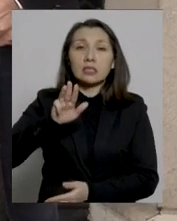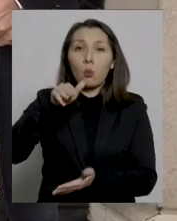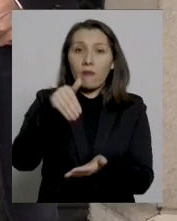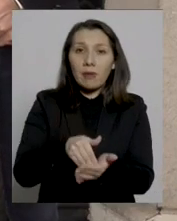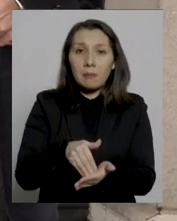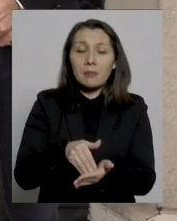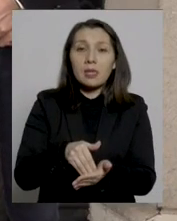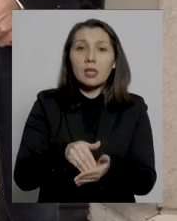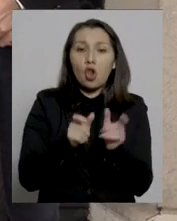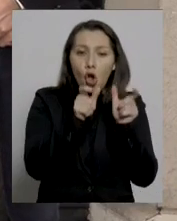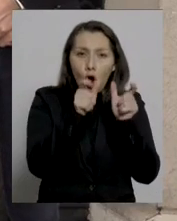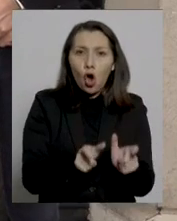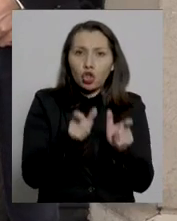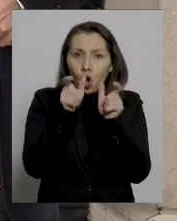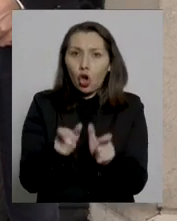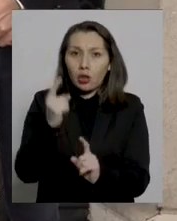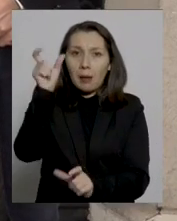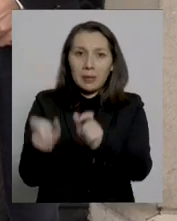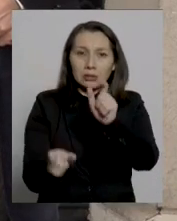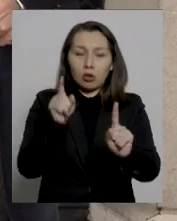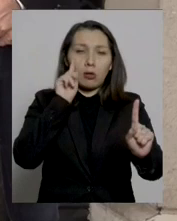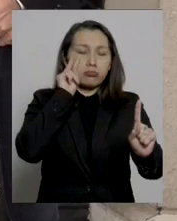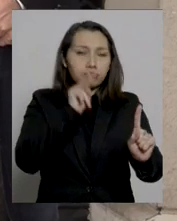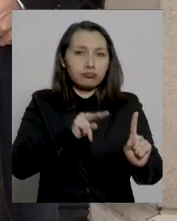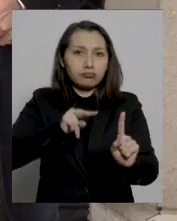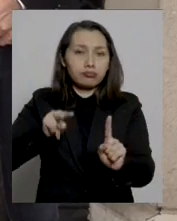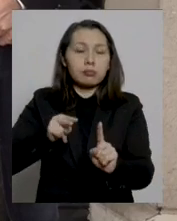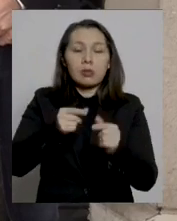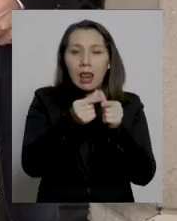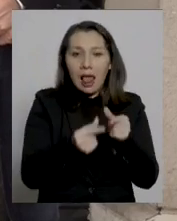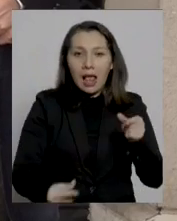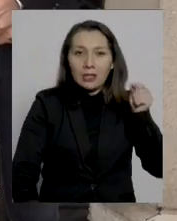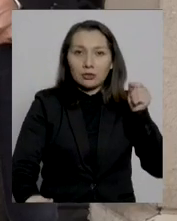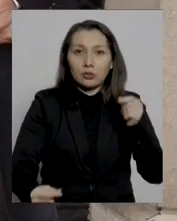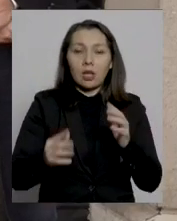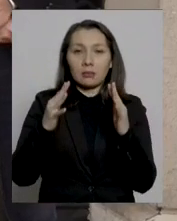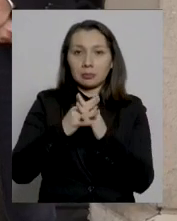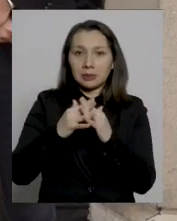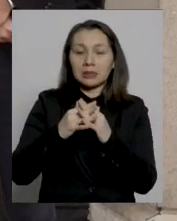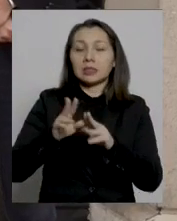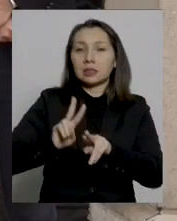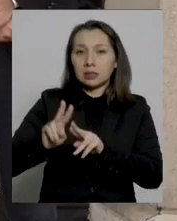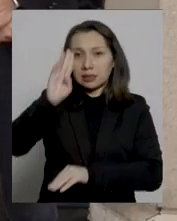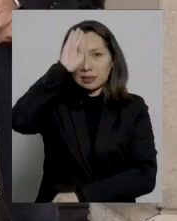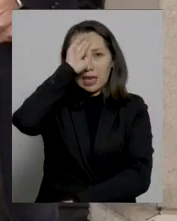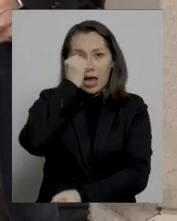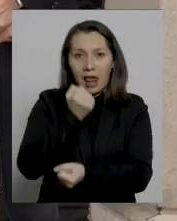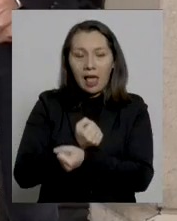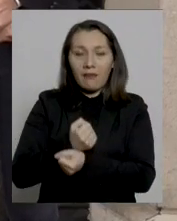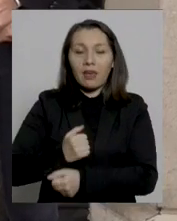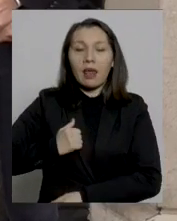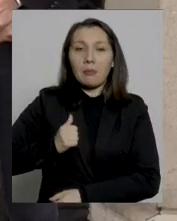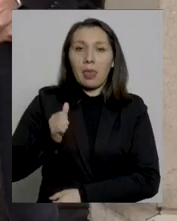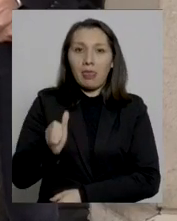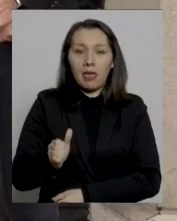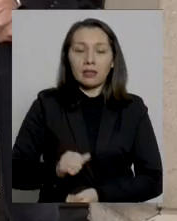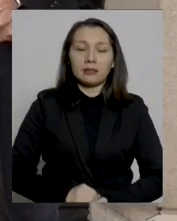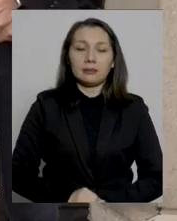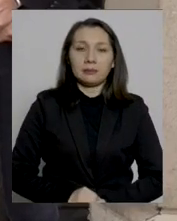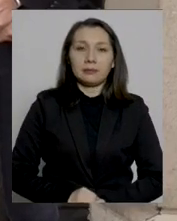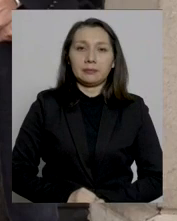23.619.000 controles que se hicieron a nivel nacional por las Fuerzas Armadas, Carabineros y la PDI.